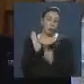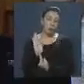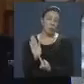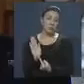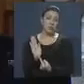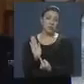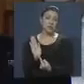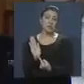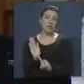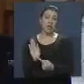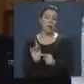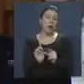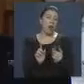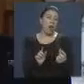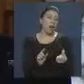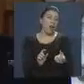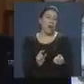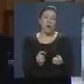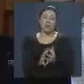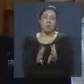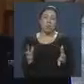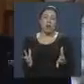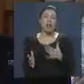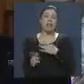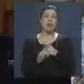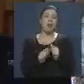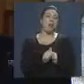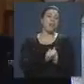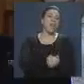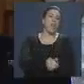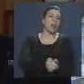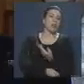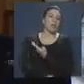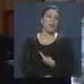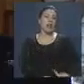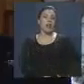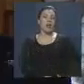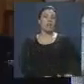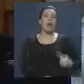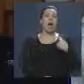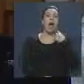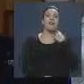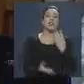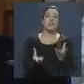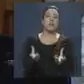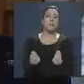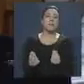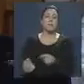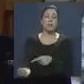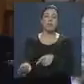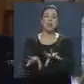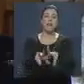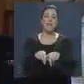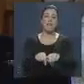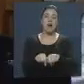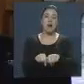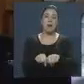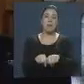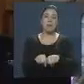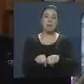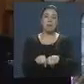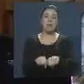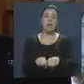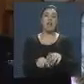pequeñez infinita que busca propinar una supuesta derrota al gobierno a costa del bienestar de miles de familias con fines